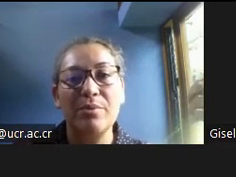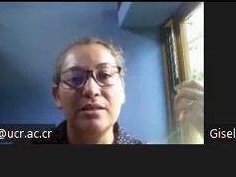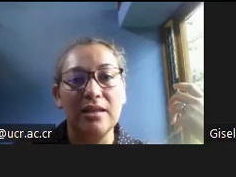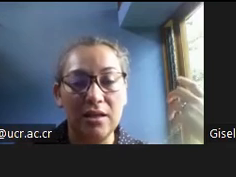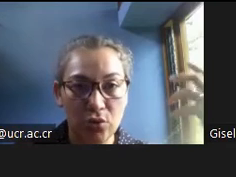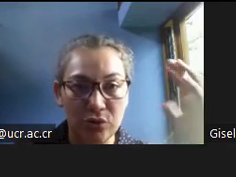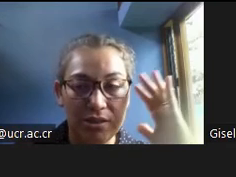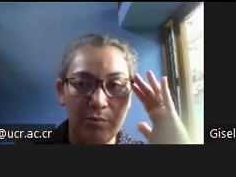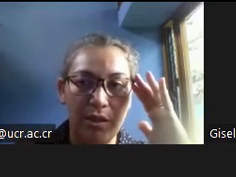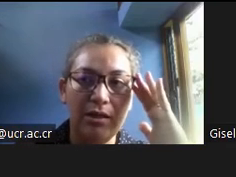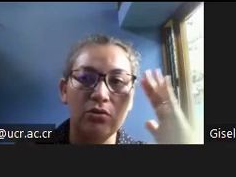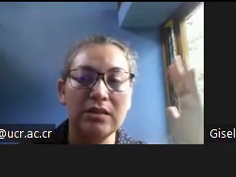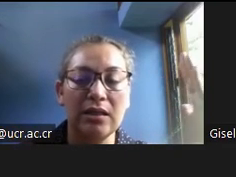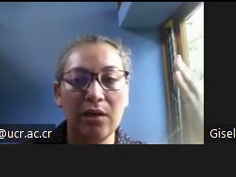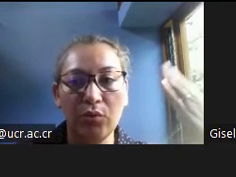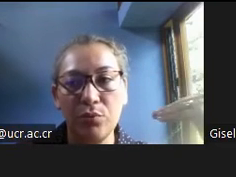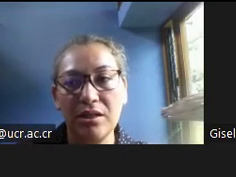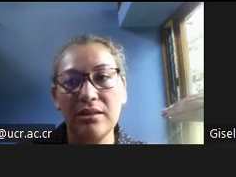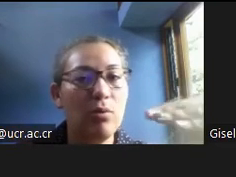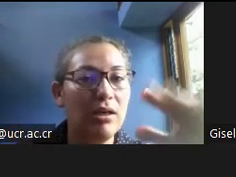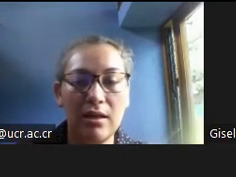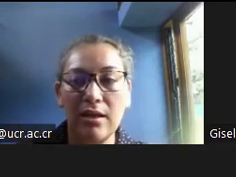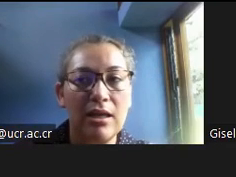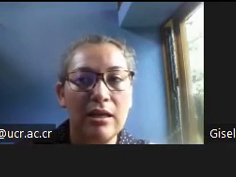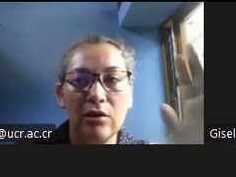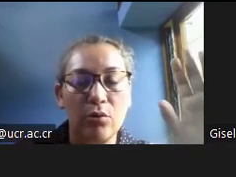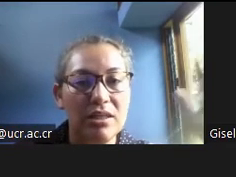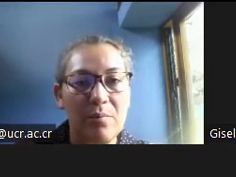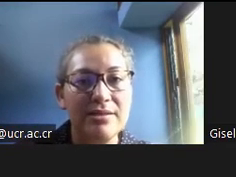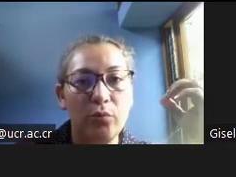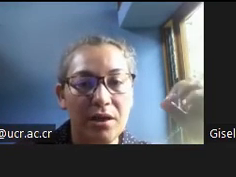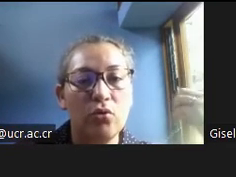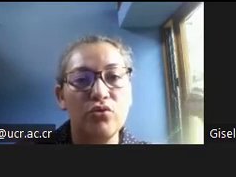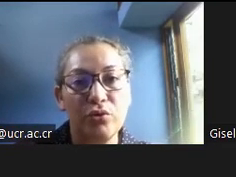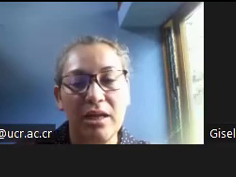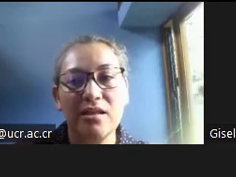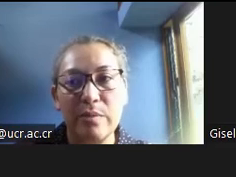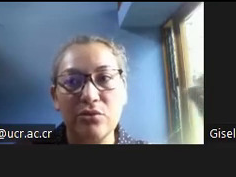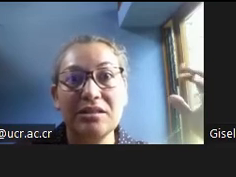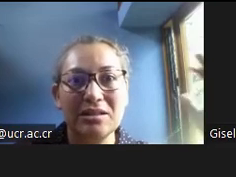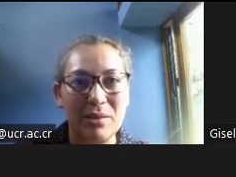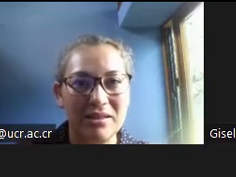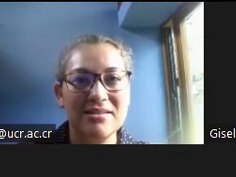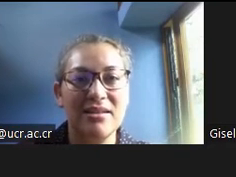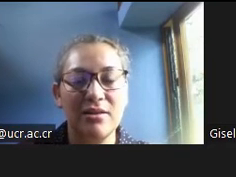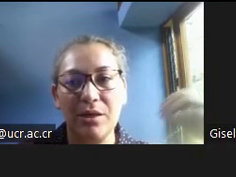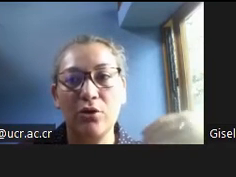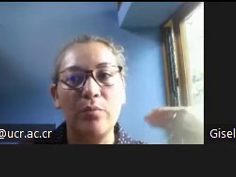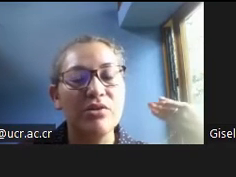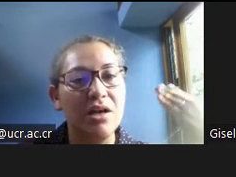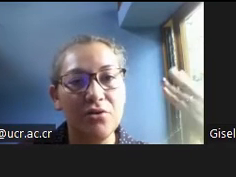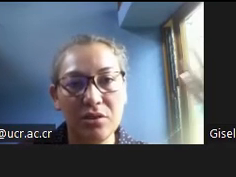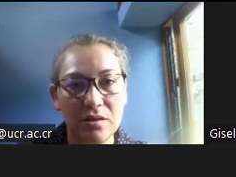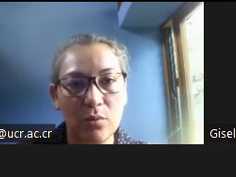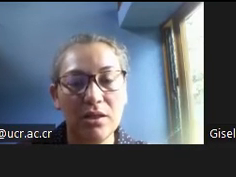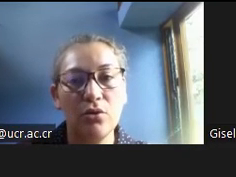que vamos a presentar las cosas, ¿verdad? Entonces acá es muy importante, igual que con el tema de salud, ¿verdad? Consultar a las personas expertas, ¿verdad?